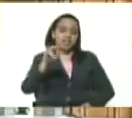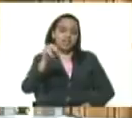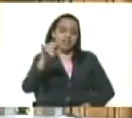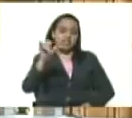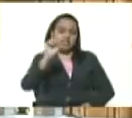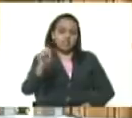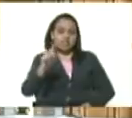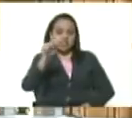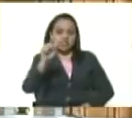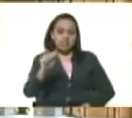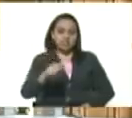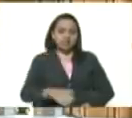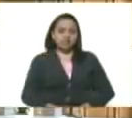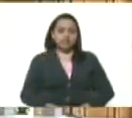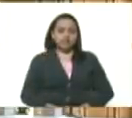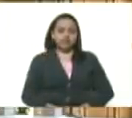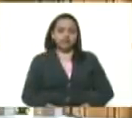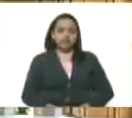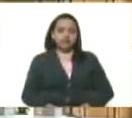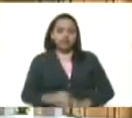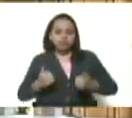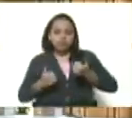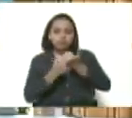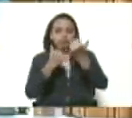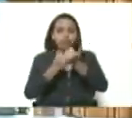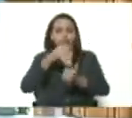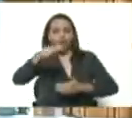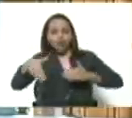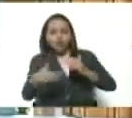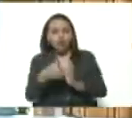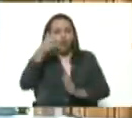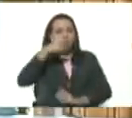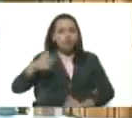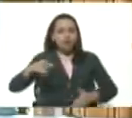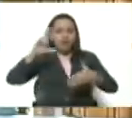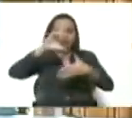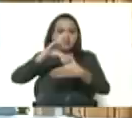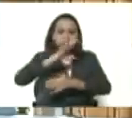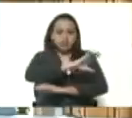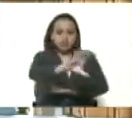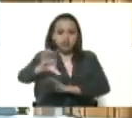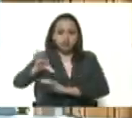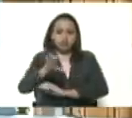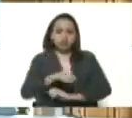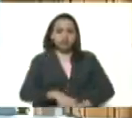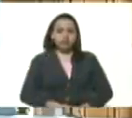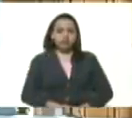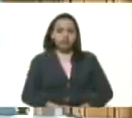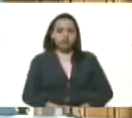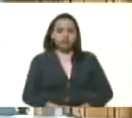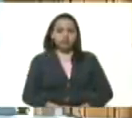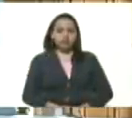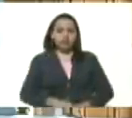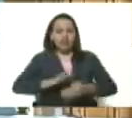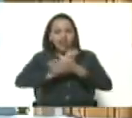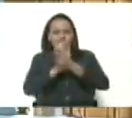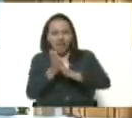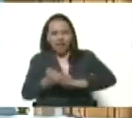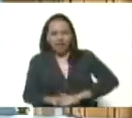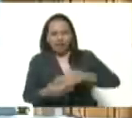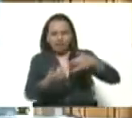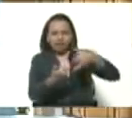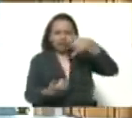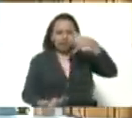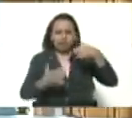Popular Sandinista, con el apoyo de todos los pueblos de América Latina y el Caribe. Le quebraron el espinazo